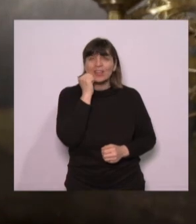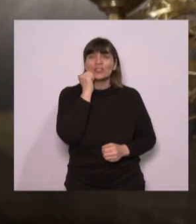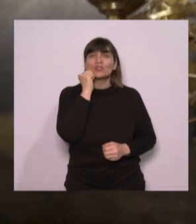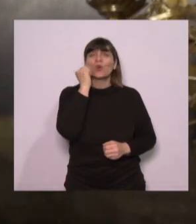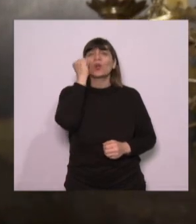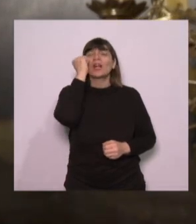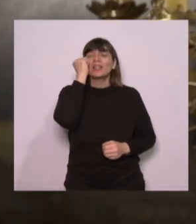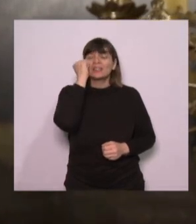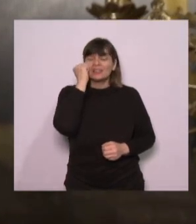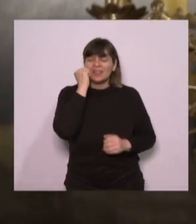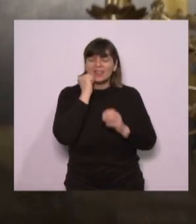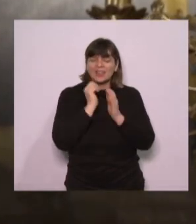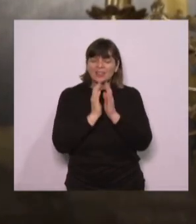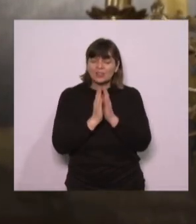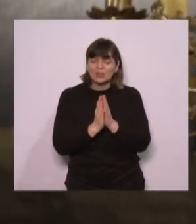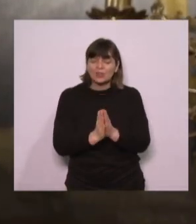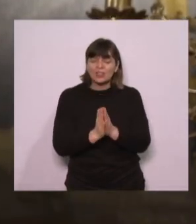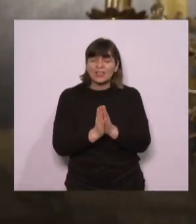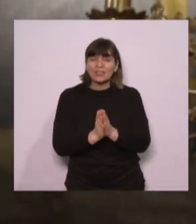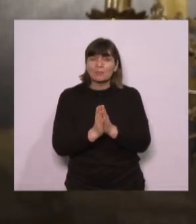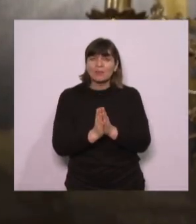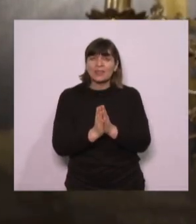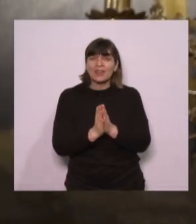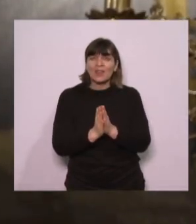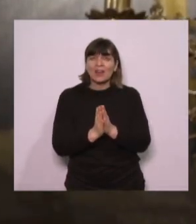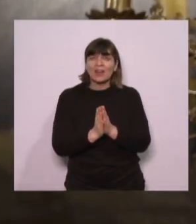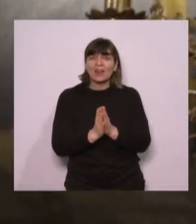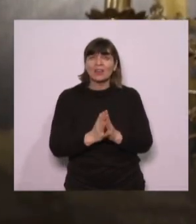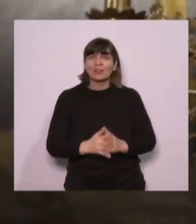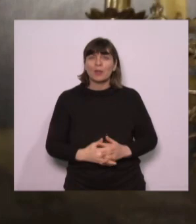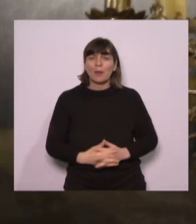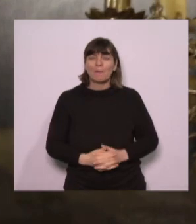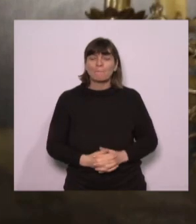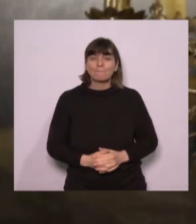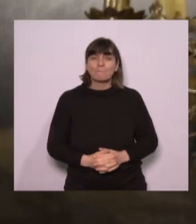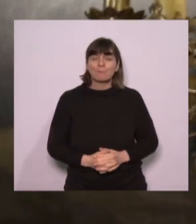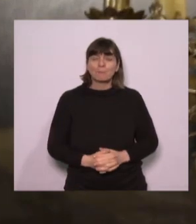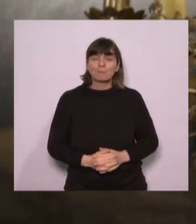Señor, Señor, Señor, ten